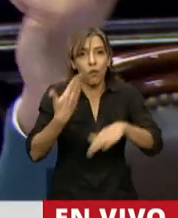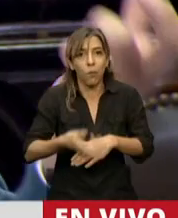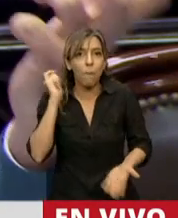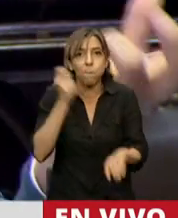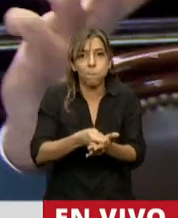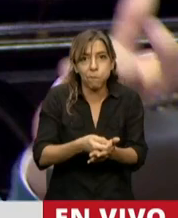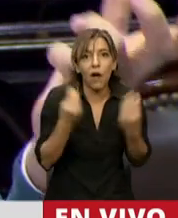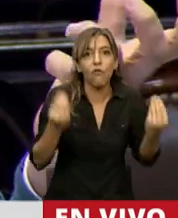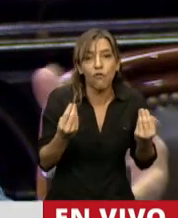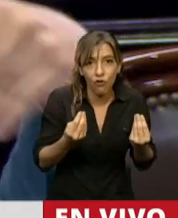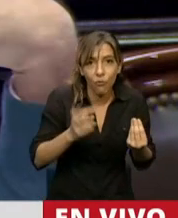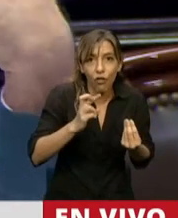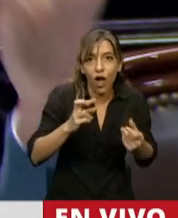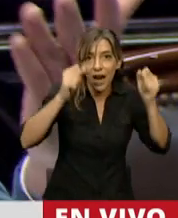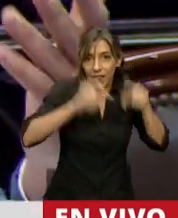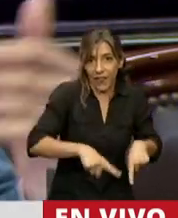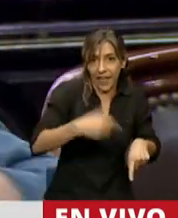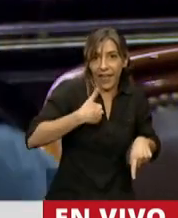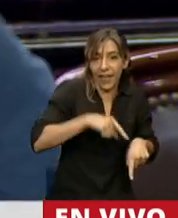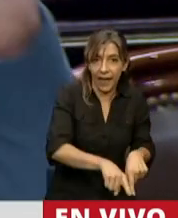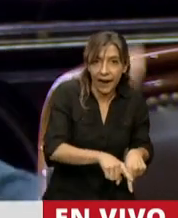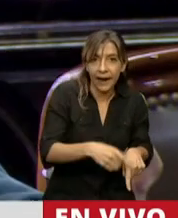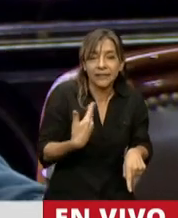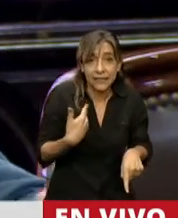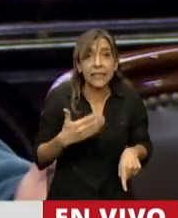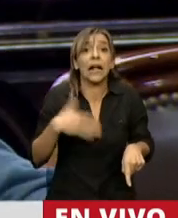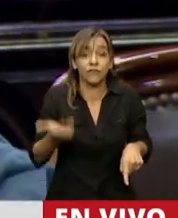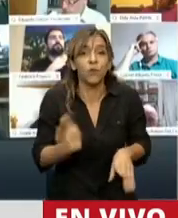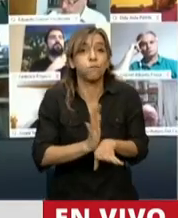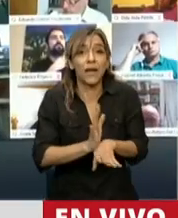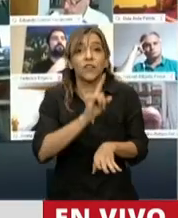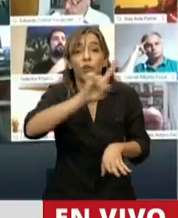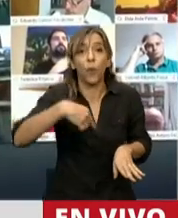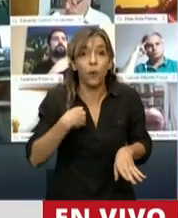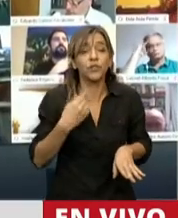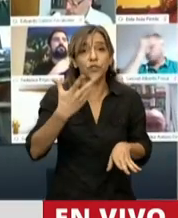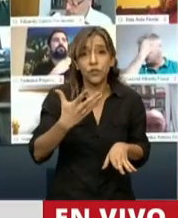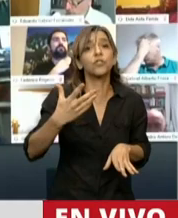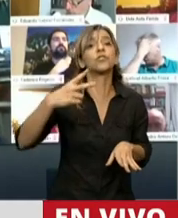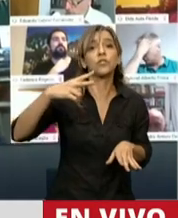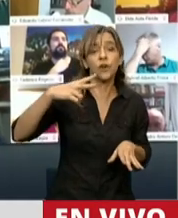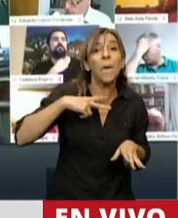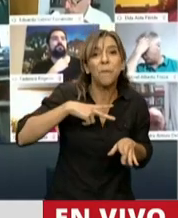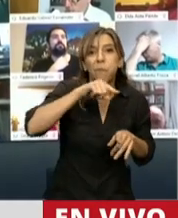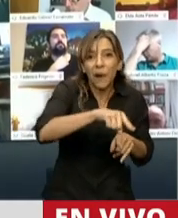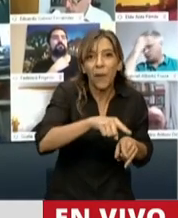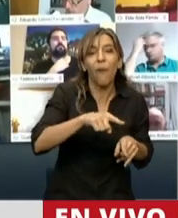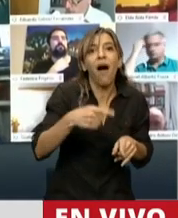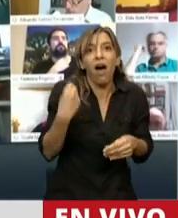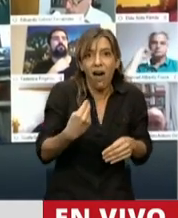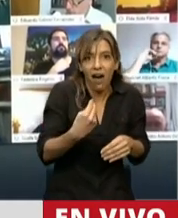Cambiaron la composición de la deuda, dolarizaron y privatizaron la cartera de acreedores de la deuda argentina. Por eso el default,